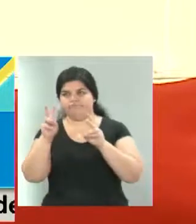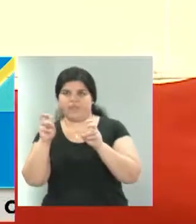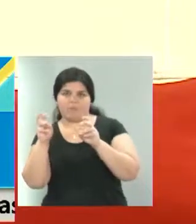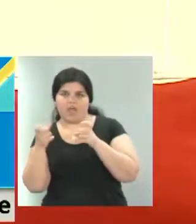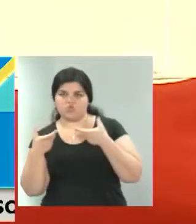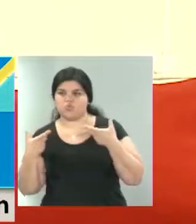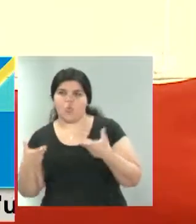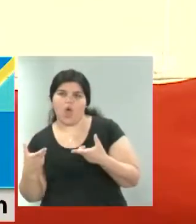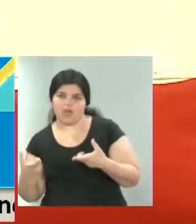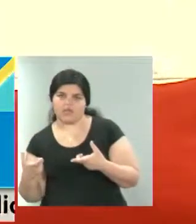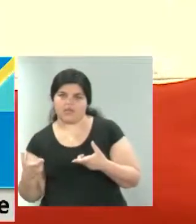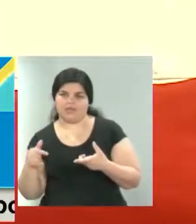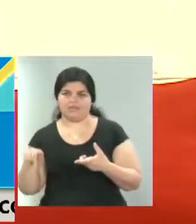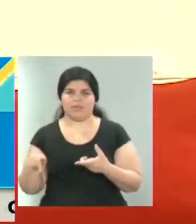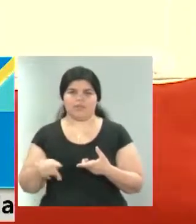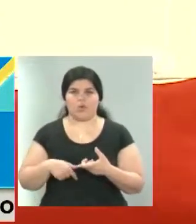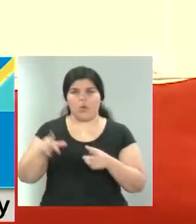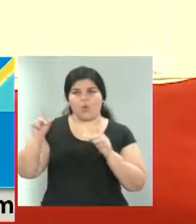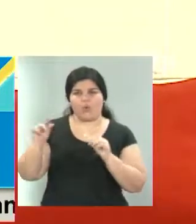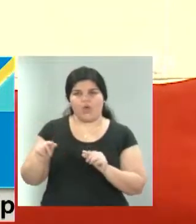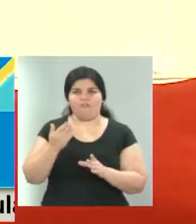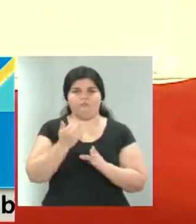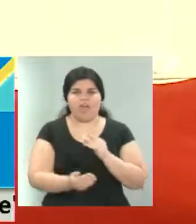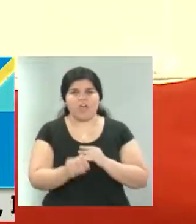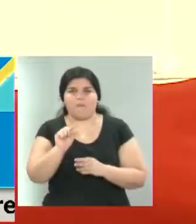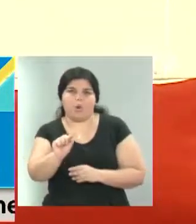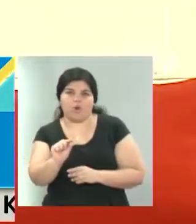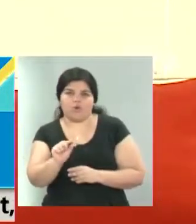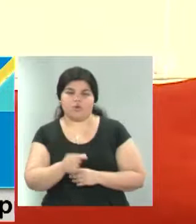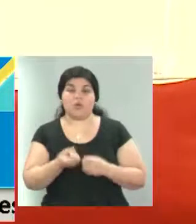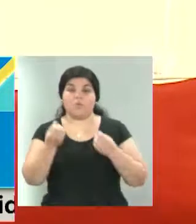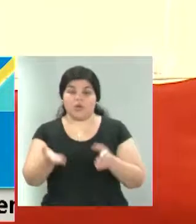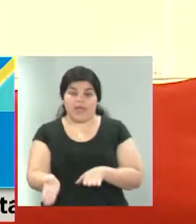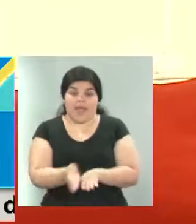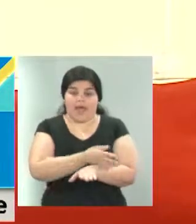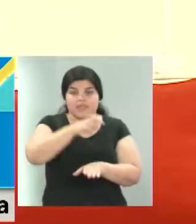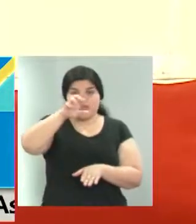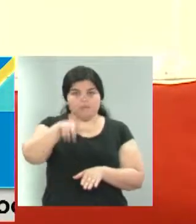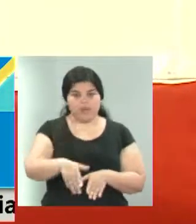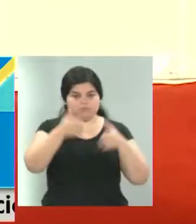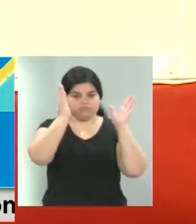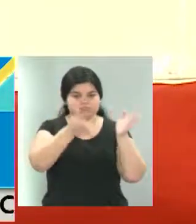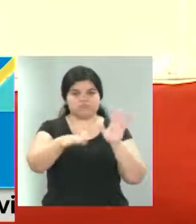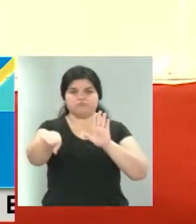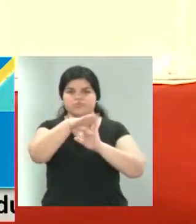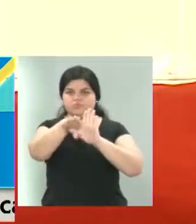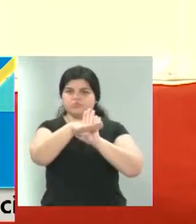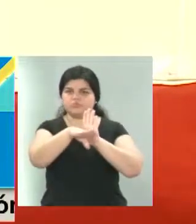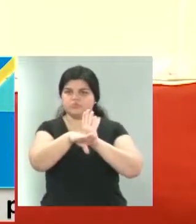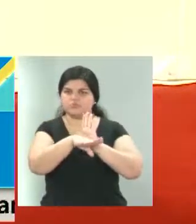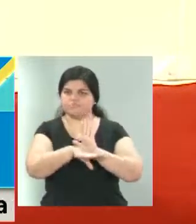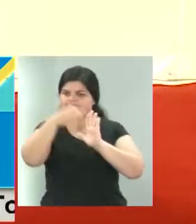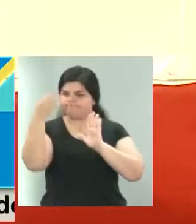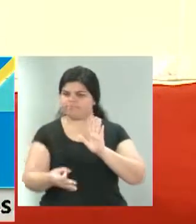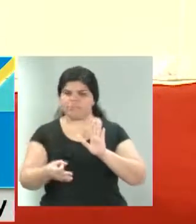mucho menor, digamos, el margen de error es menor. Uh-huh. Cuando tenés un trabajo planificado, tenés